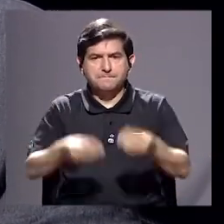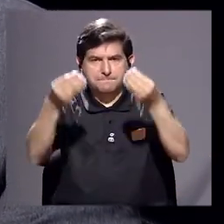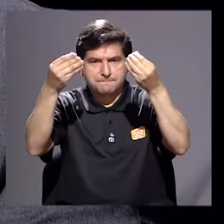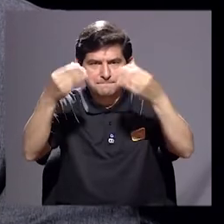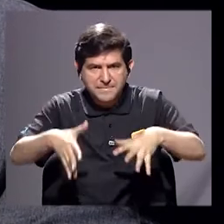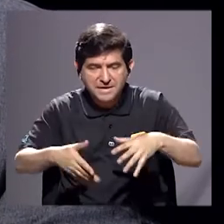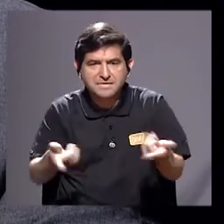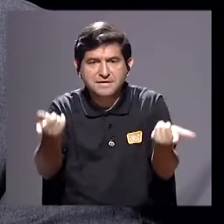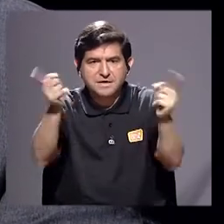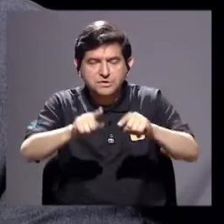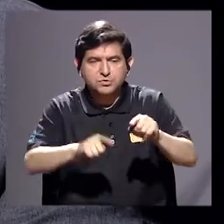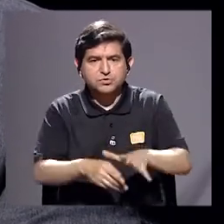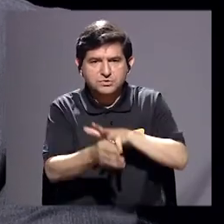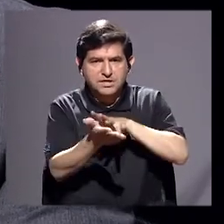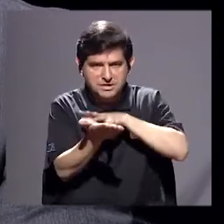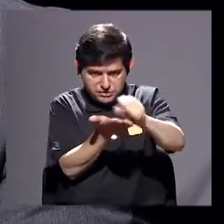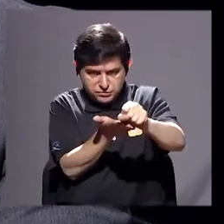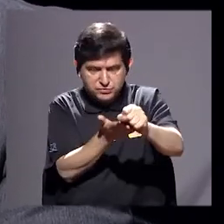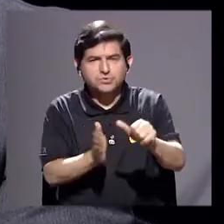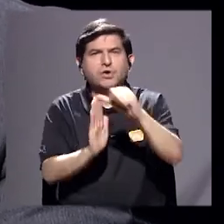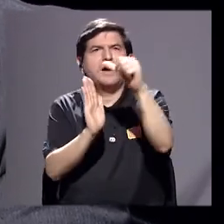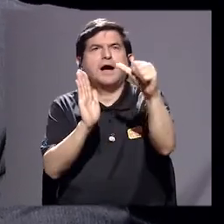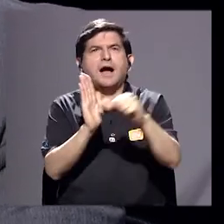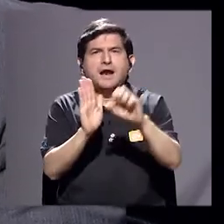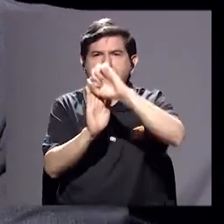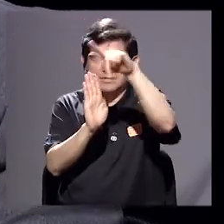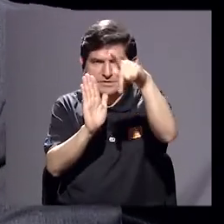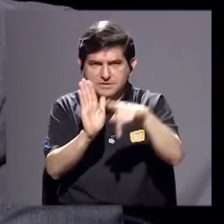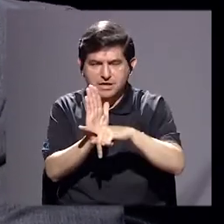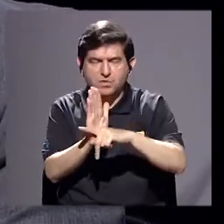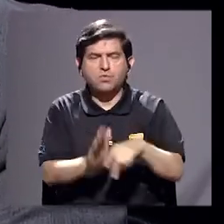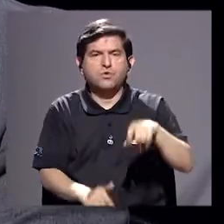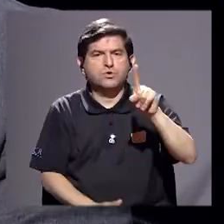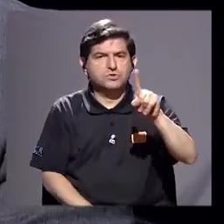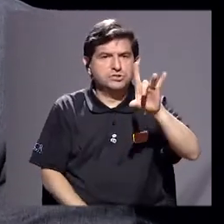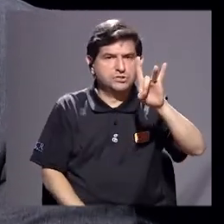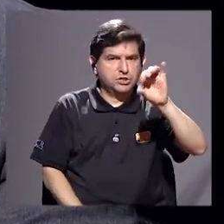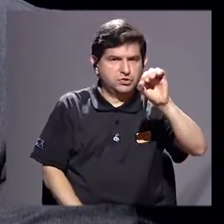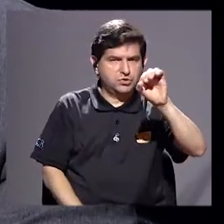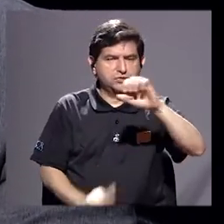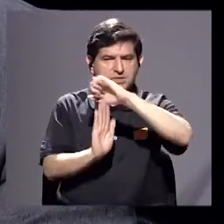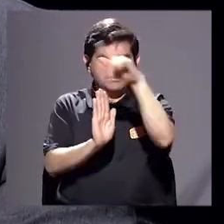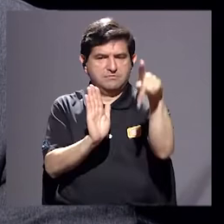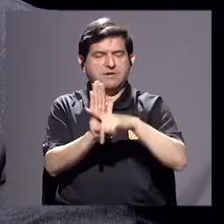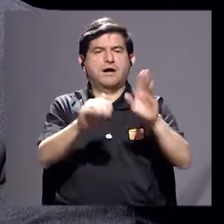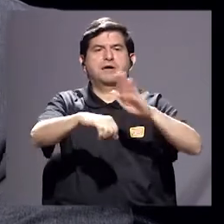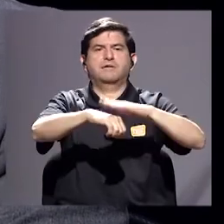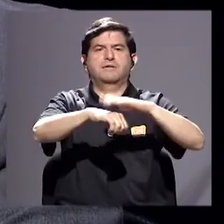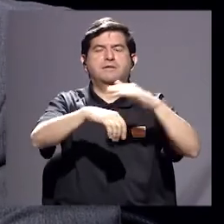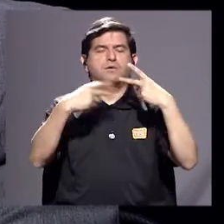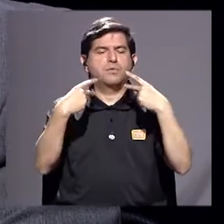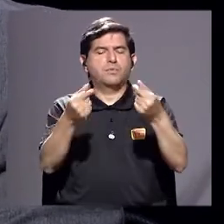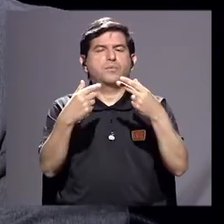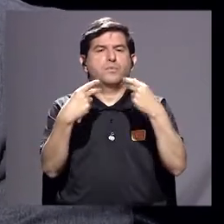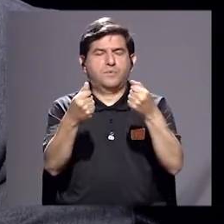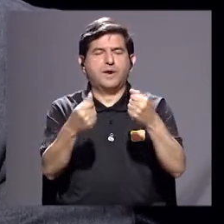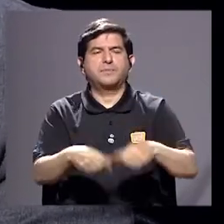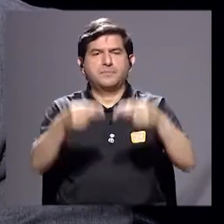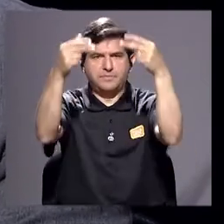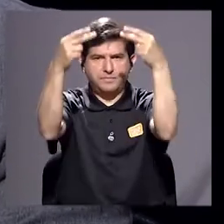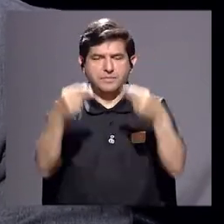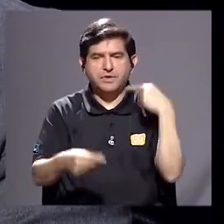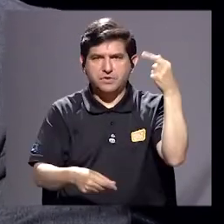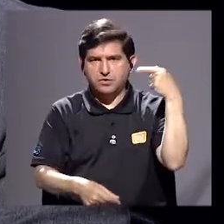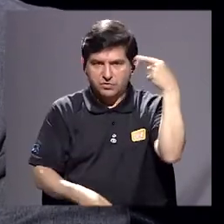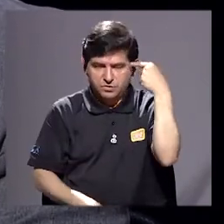desastres y nace de un artículo constitucional que es el artículo 180 de la constitución que permite una agilidad presupuestaria del